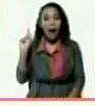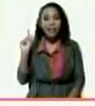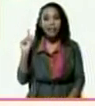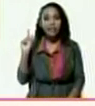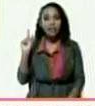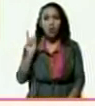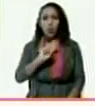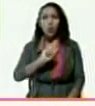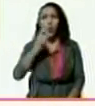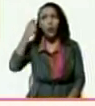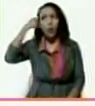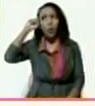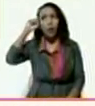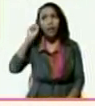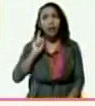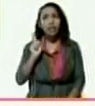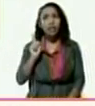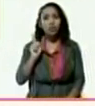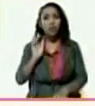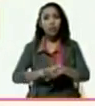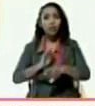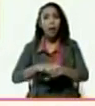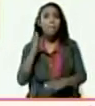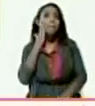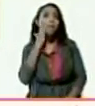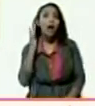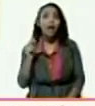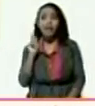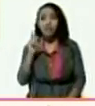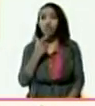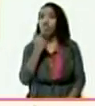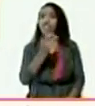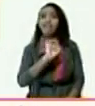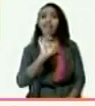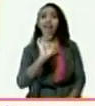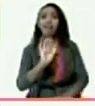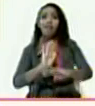no recuerdan aquello: mamá, estoy aquí, no vayas a decir nada.